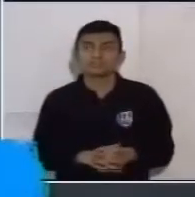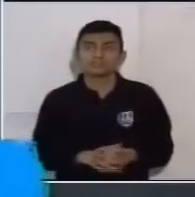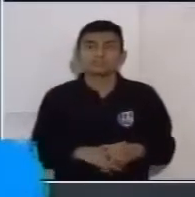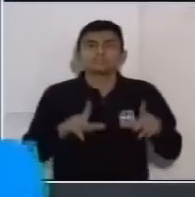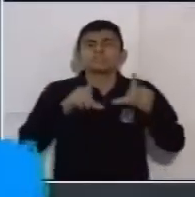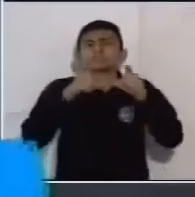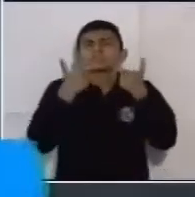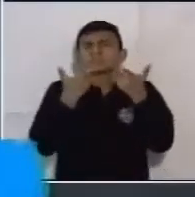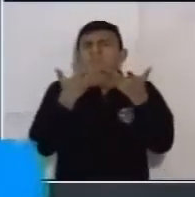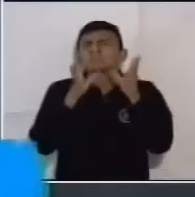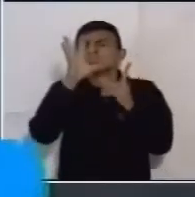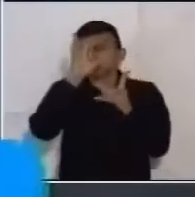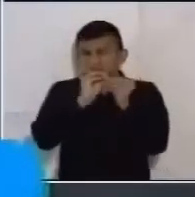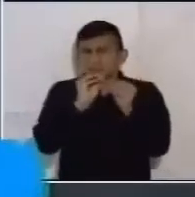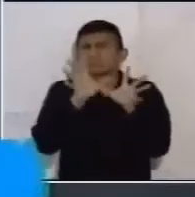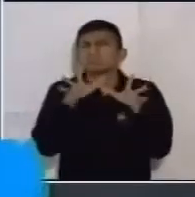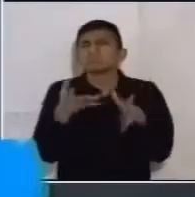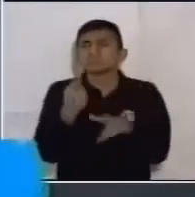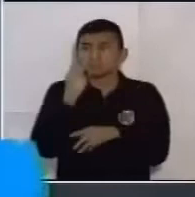¿Cómo va a quedar?